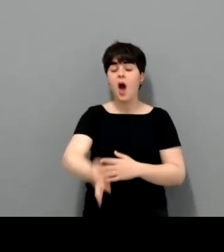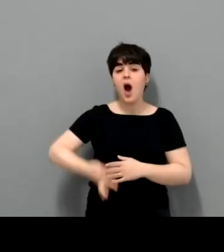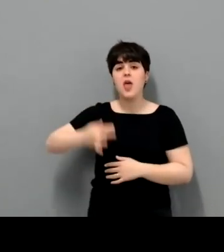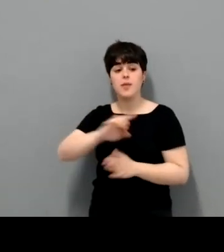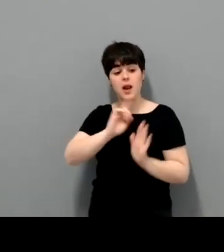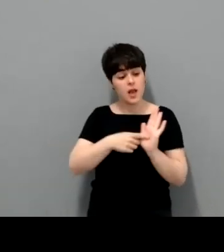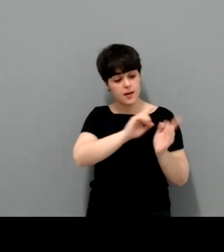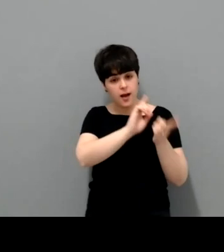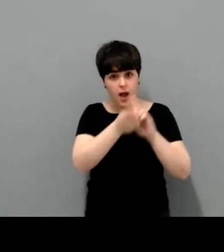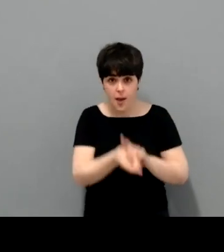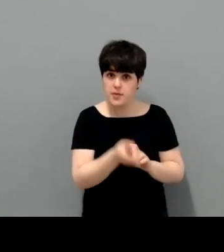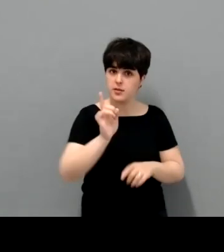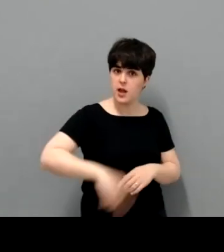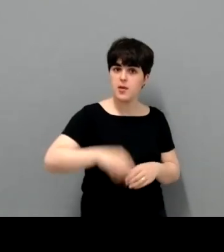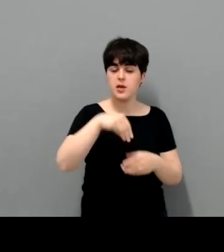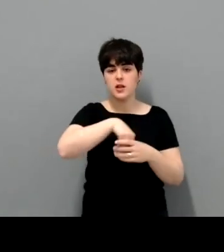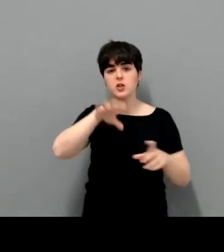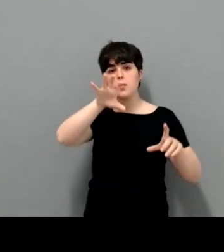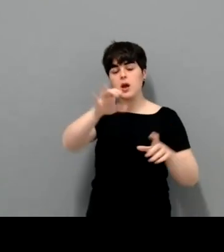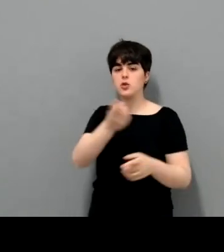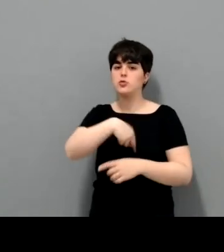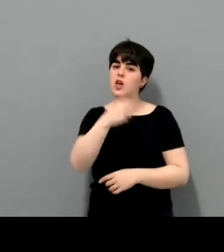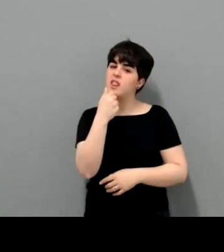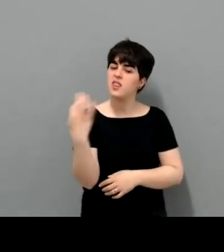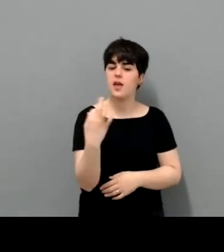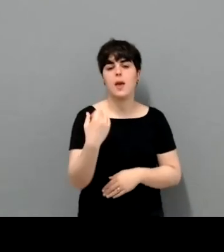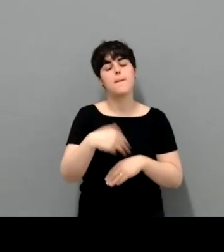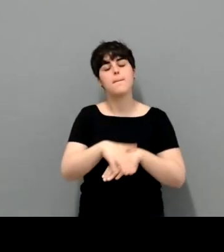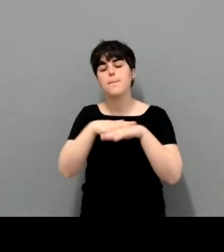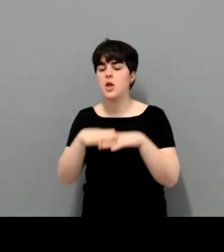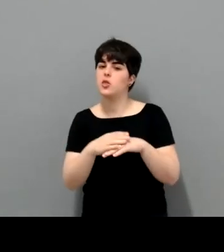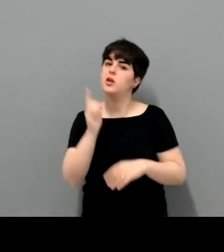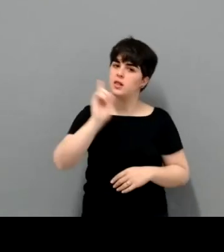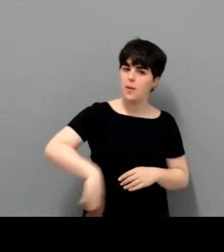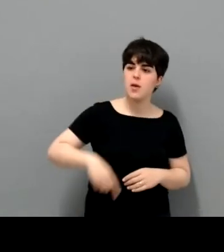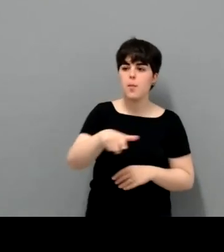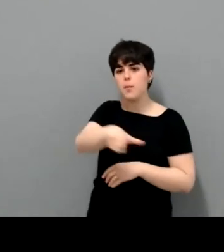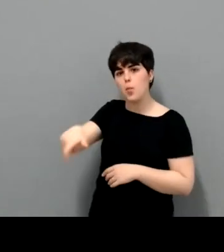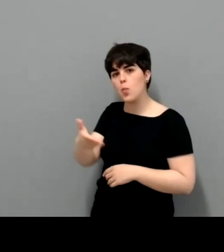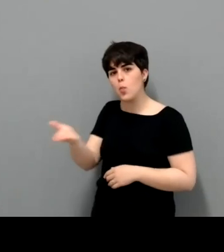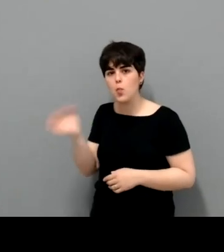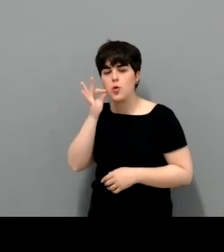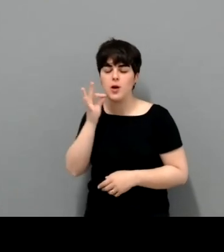la ley, también como Estado pedimos perdón y reconocimos a aquellas mujeres que